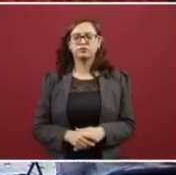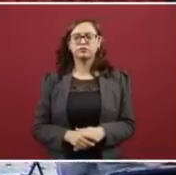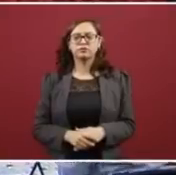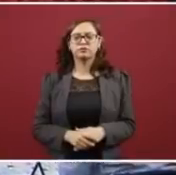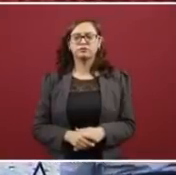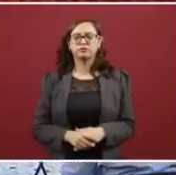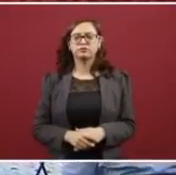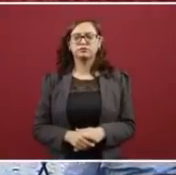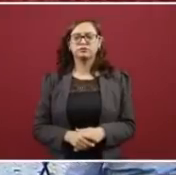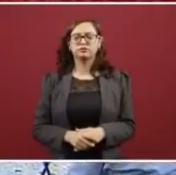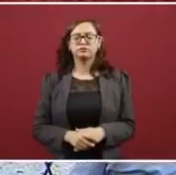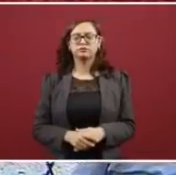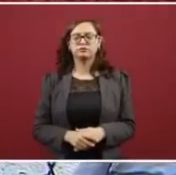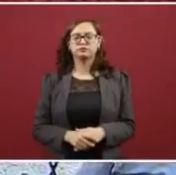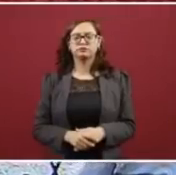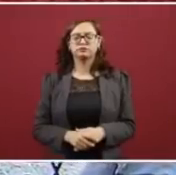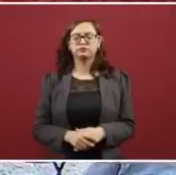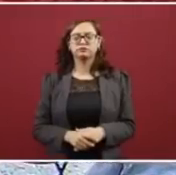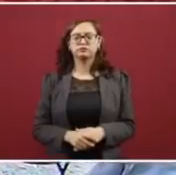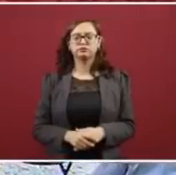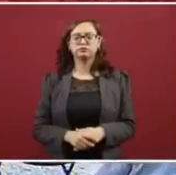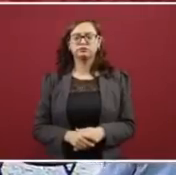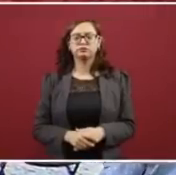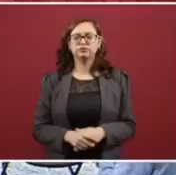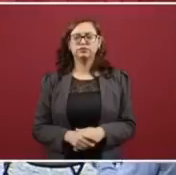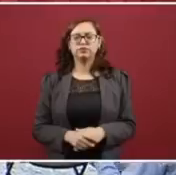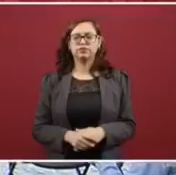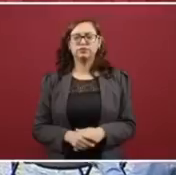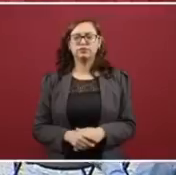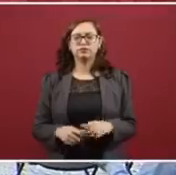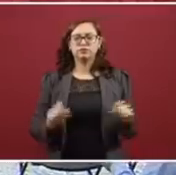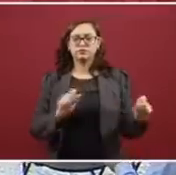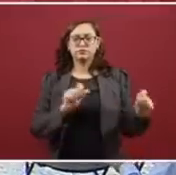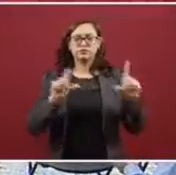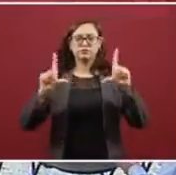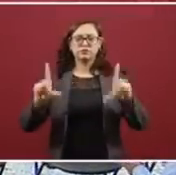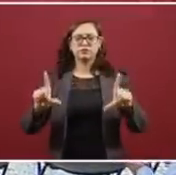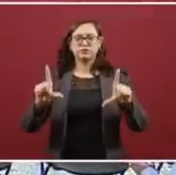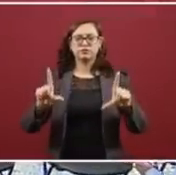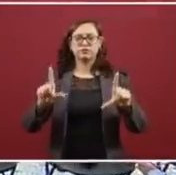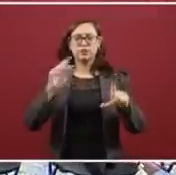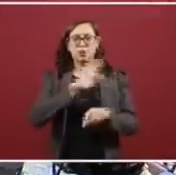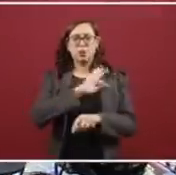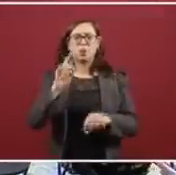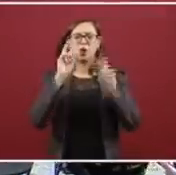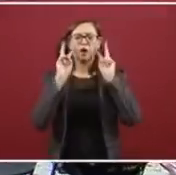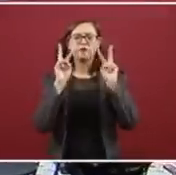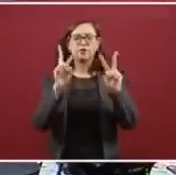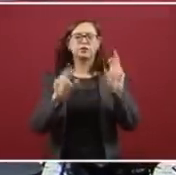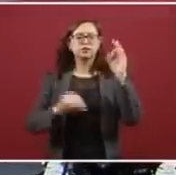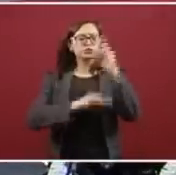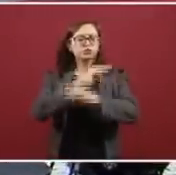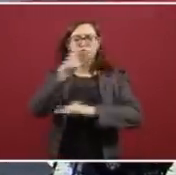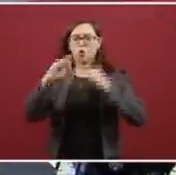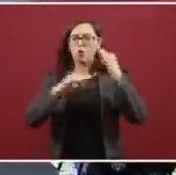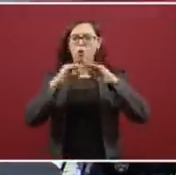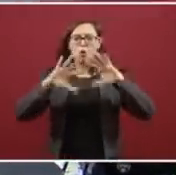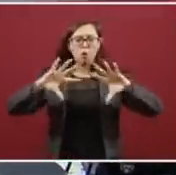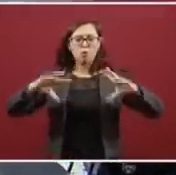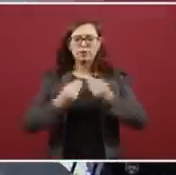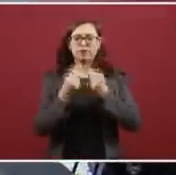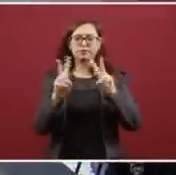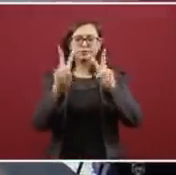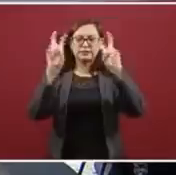la primera gráfica ahorita se la solicitó por favor es la gráfica en la que se puede ver todos los elementos que componen